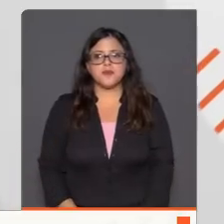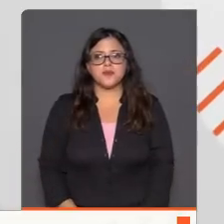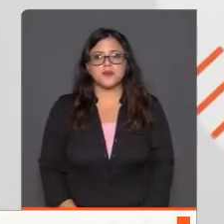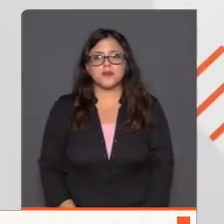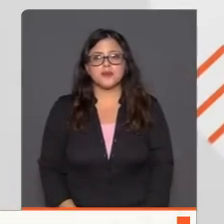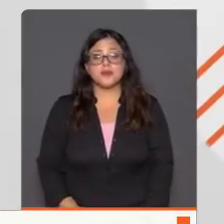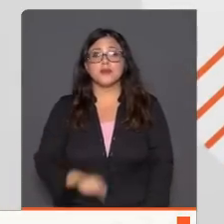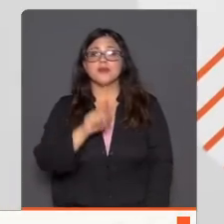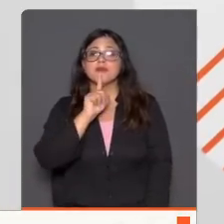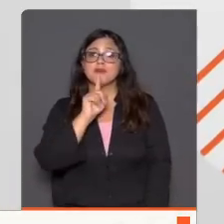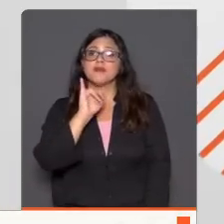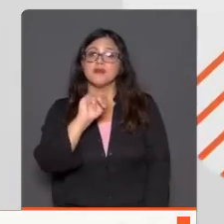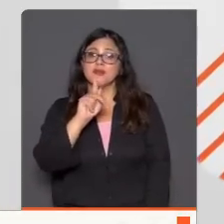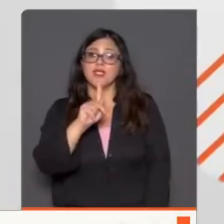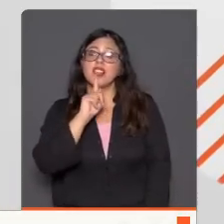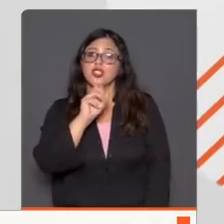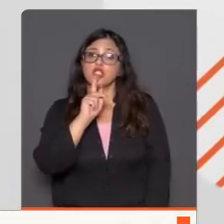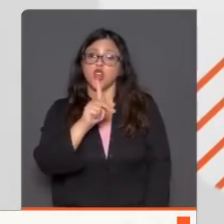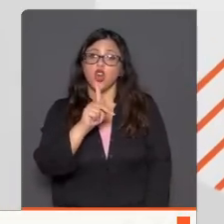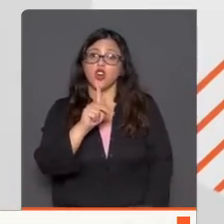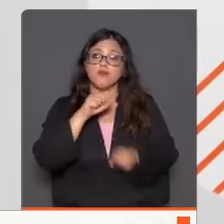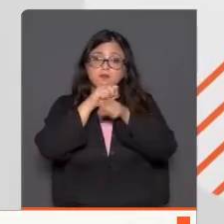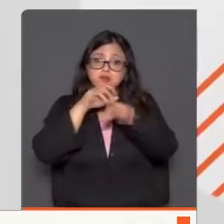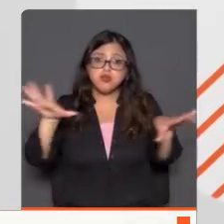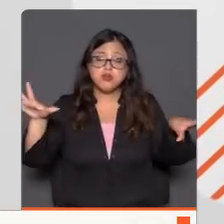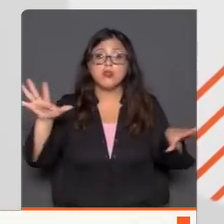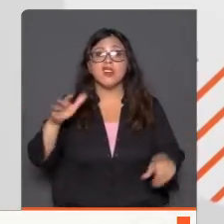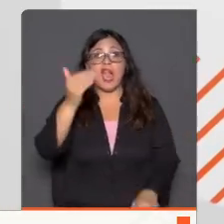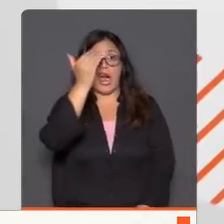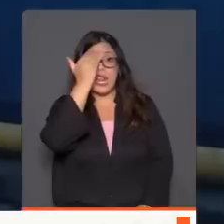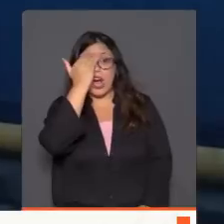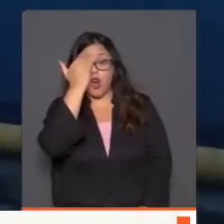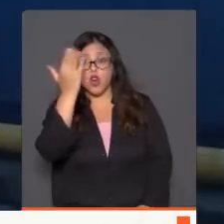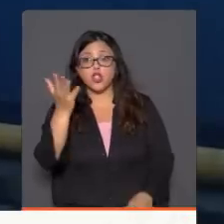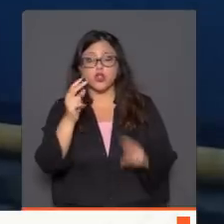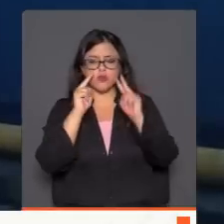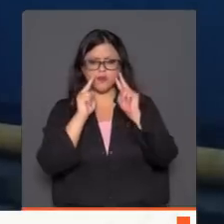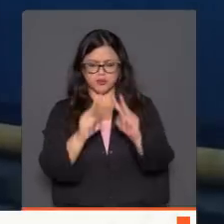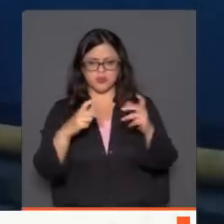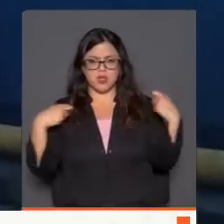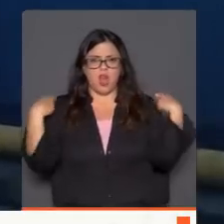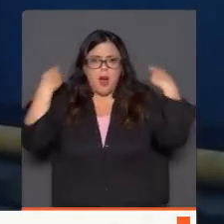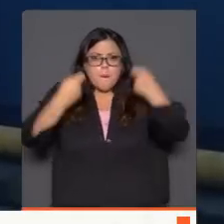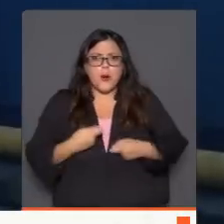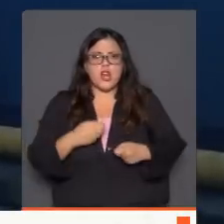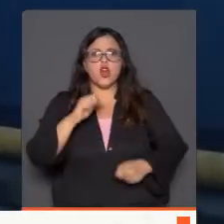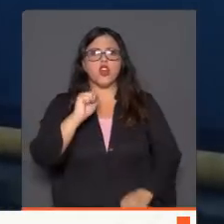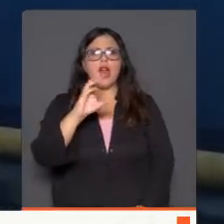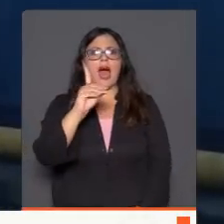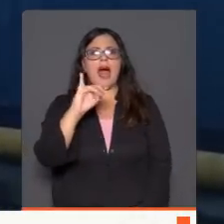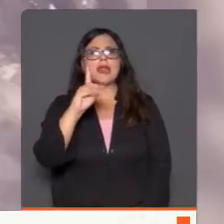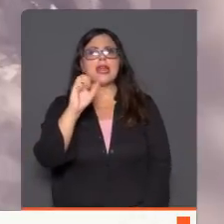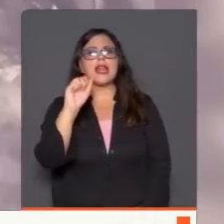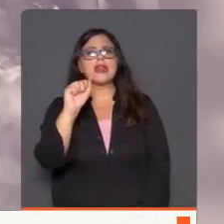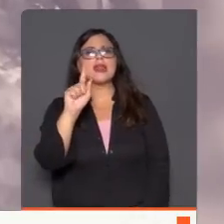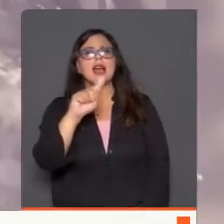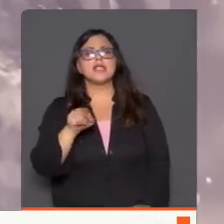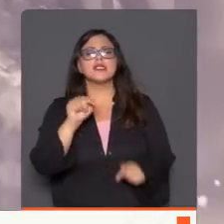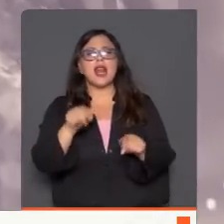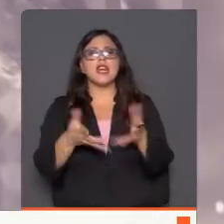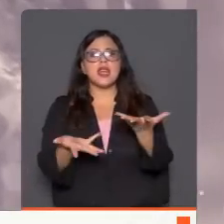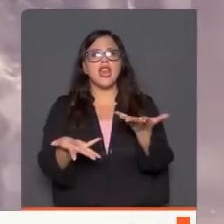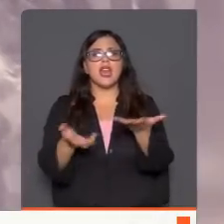TikTok viralizado en agosto que advertía irregularidades en un polerón Adidas a la venta en una tienda La Polar. Una falla que